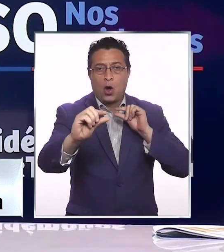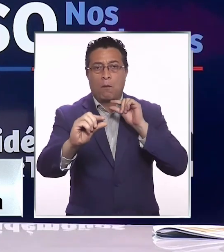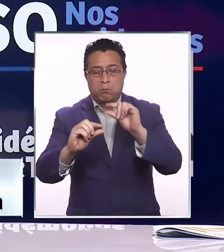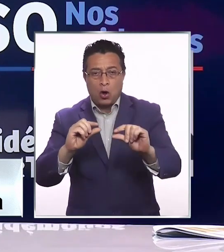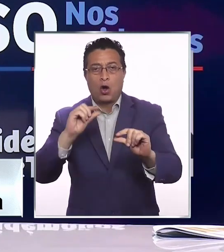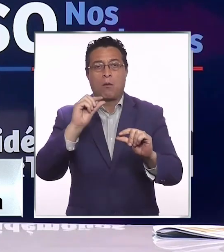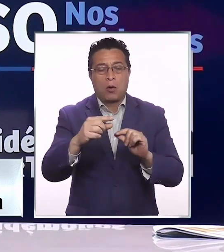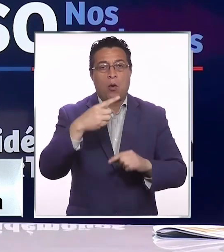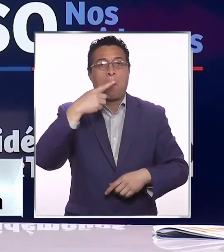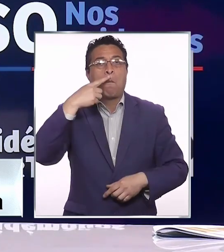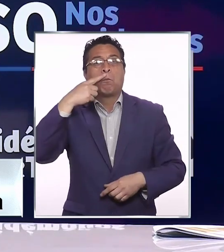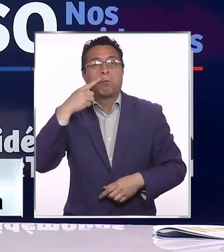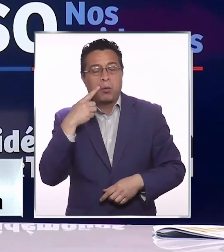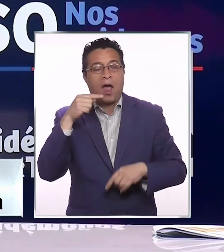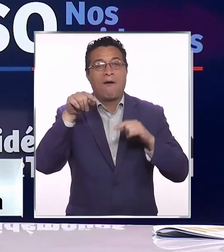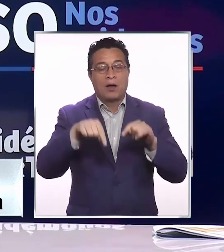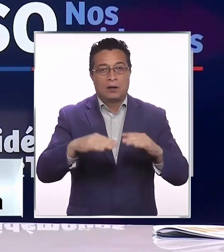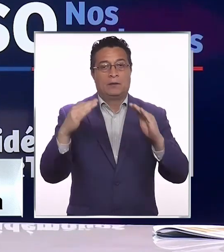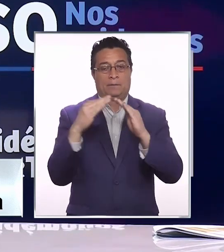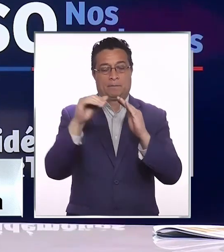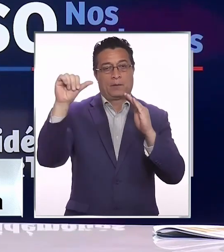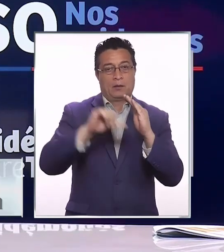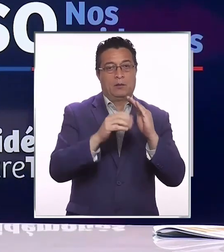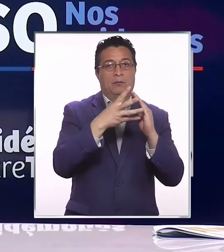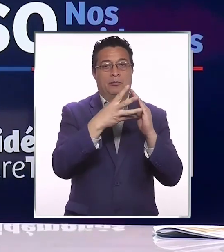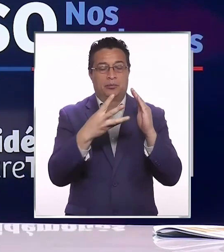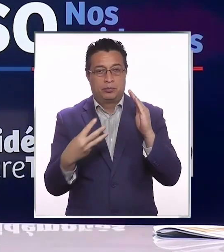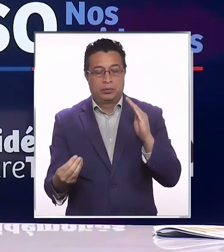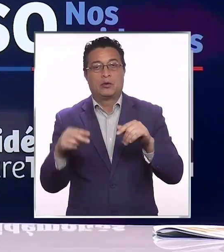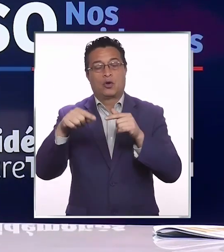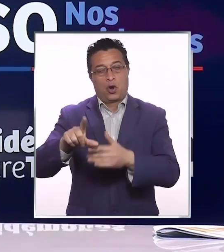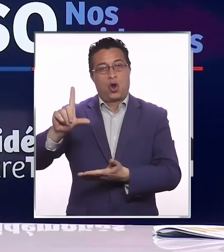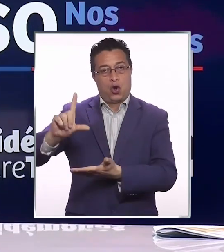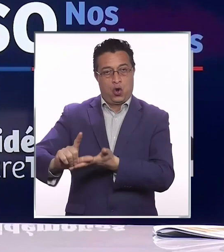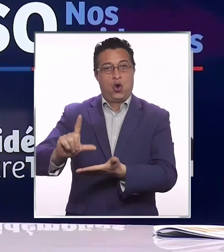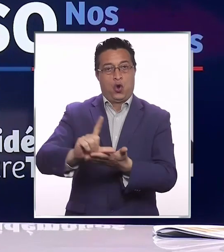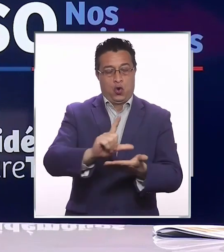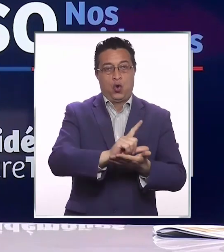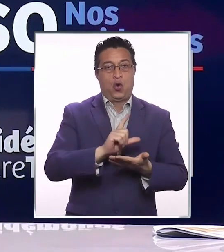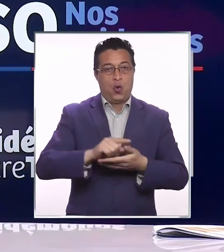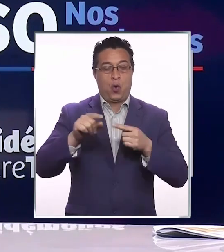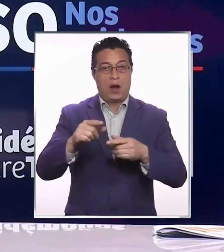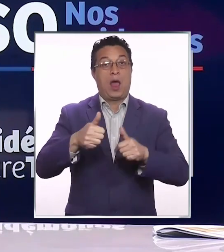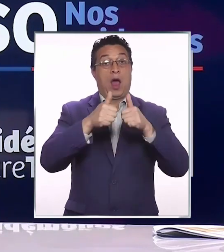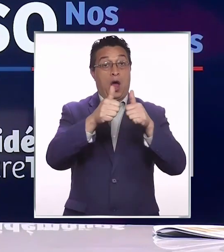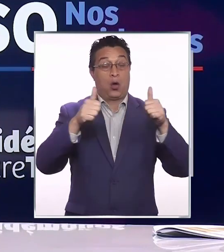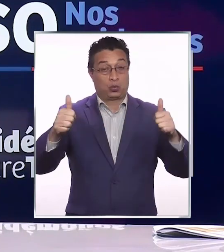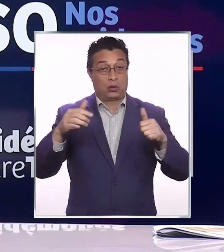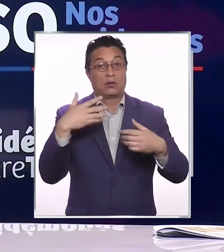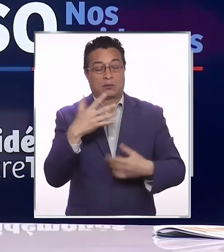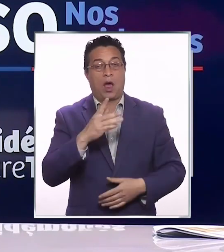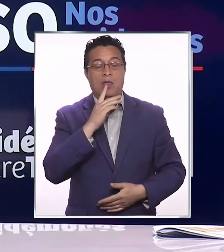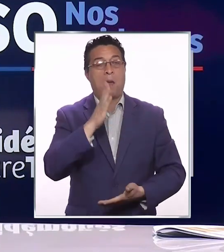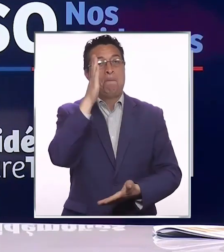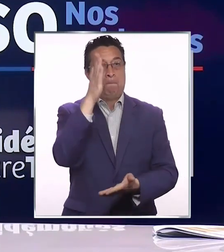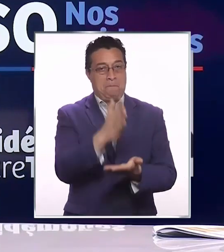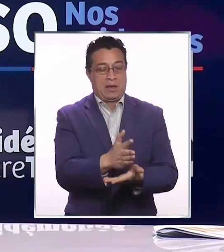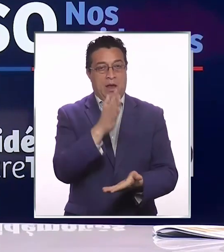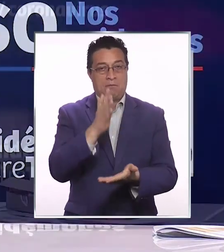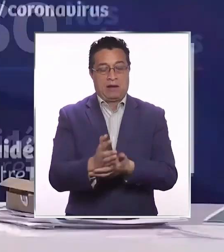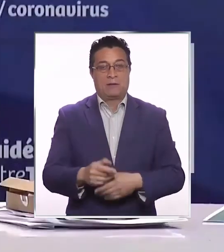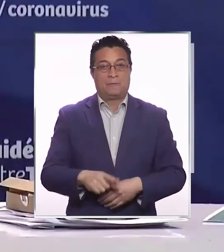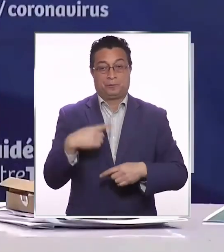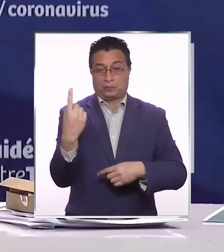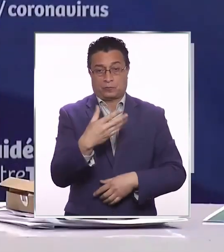poco a poco probando medidas de desconfinamiento en las zonas que la autoridad ha